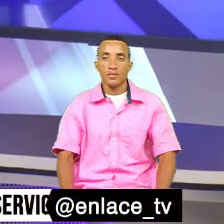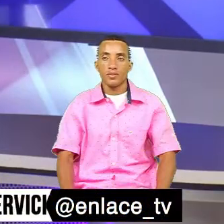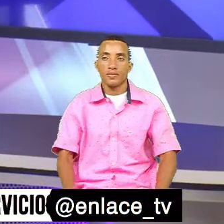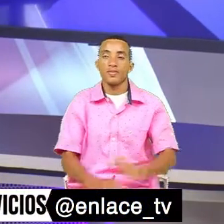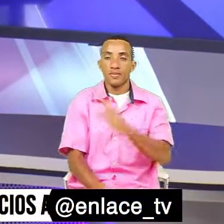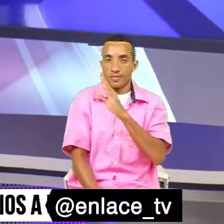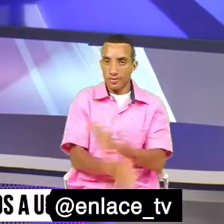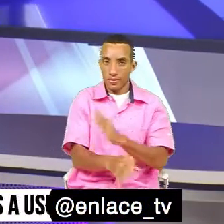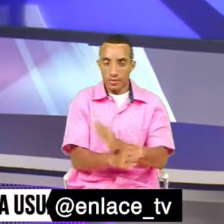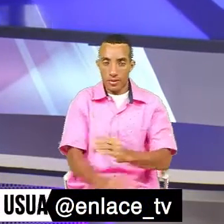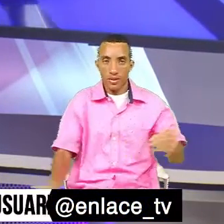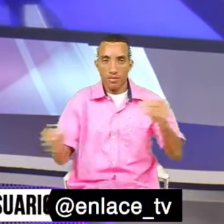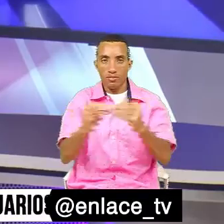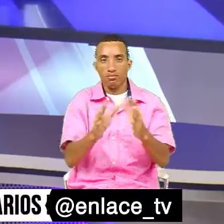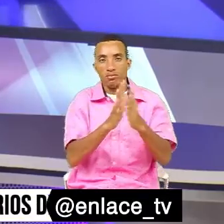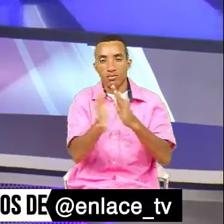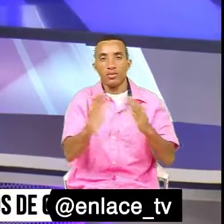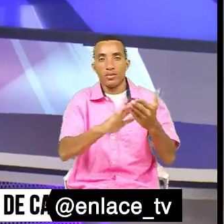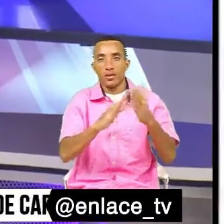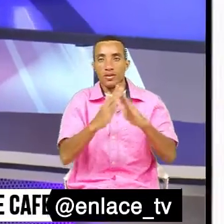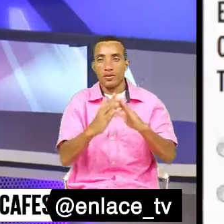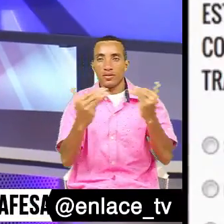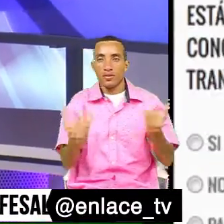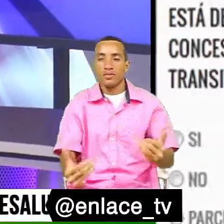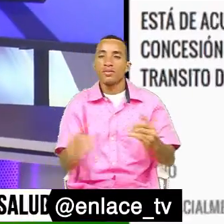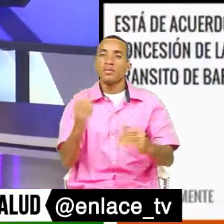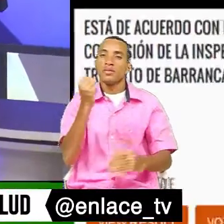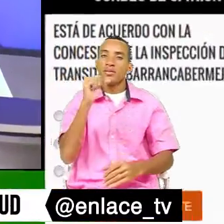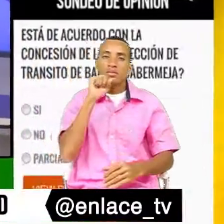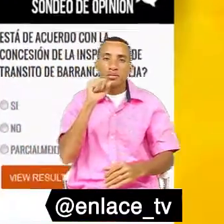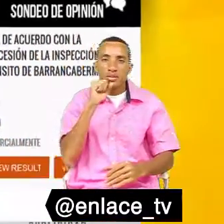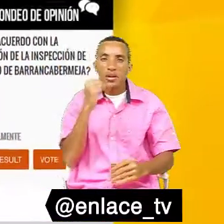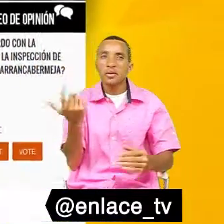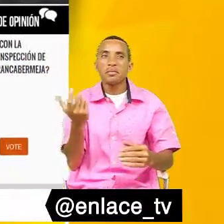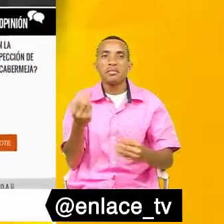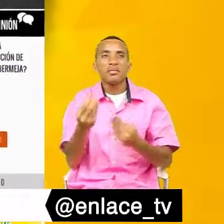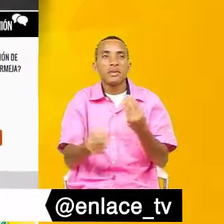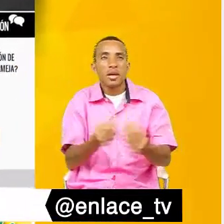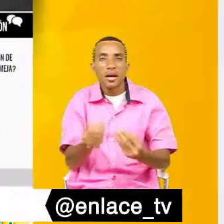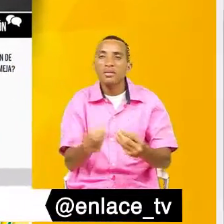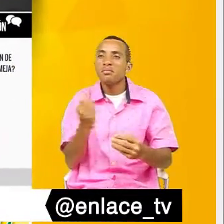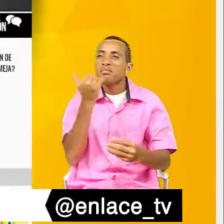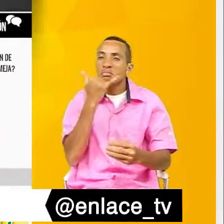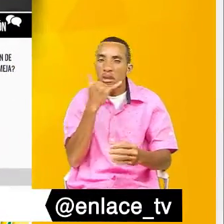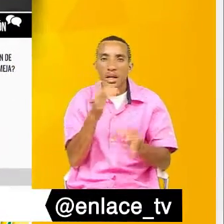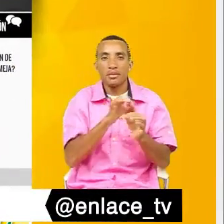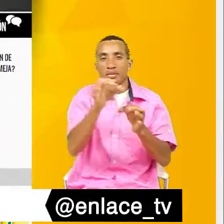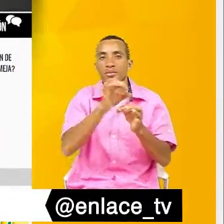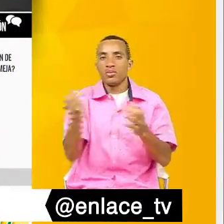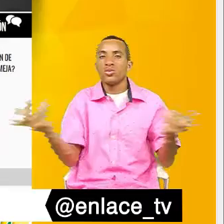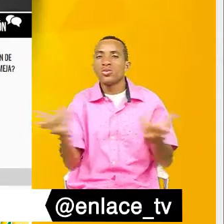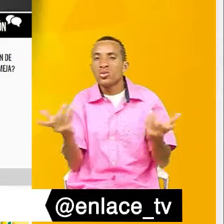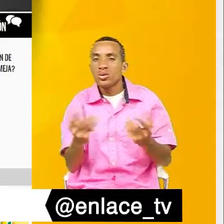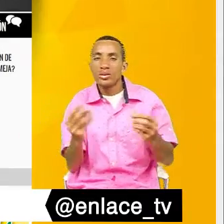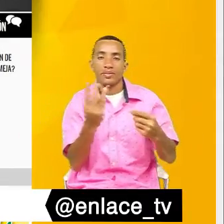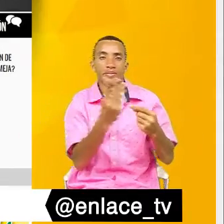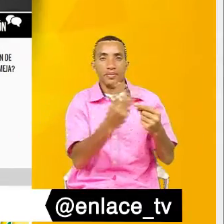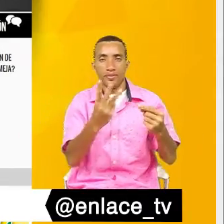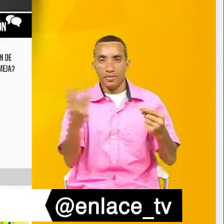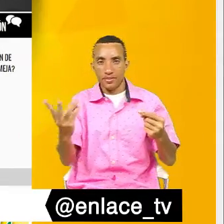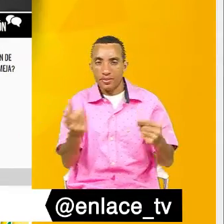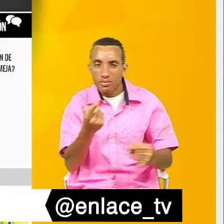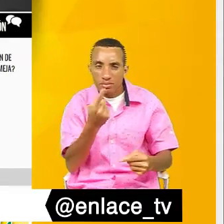Seguimos llevando a nuestra comunidad el acontecer de la ciudad y la región. Estas y otras informaciones de Enlace Noticias las pueden hallar en nuestra página web